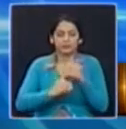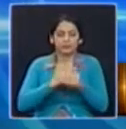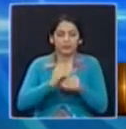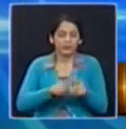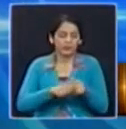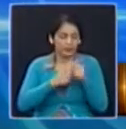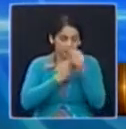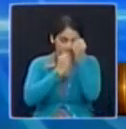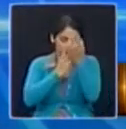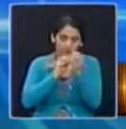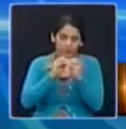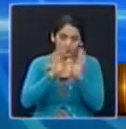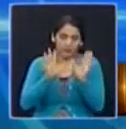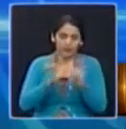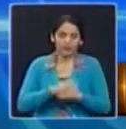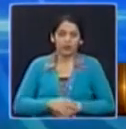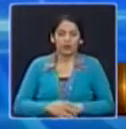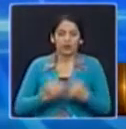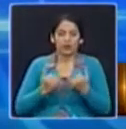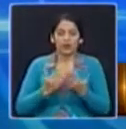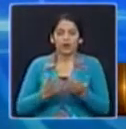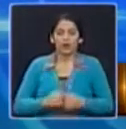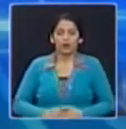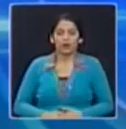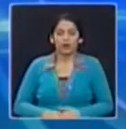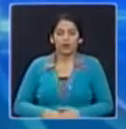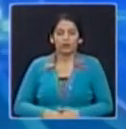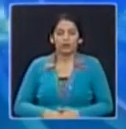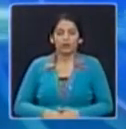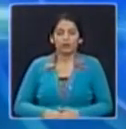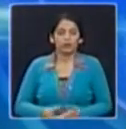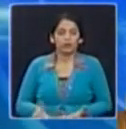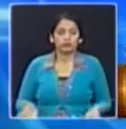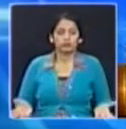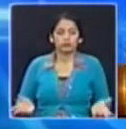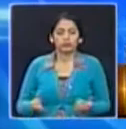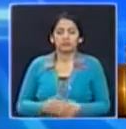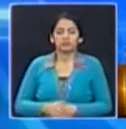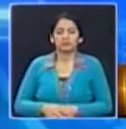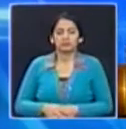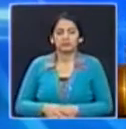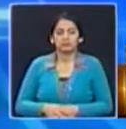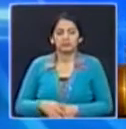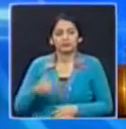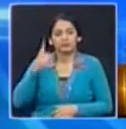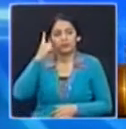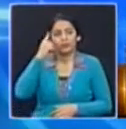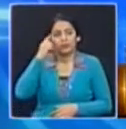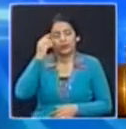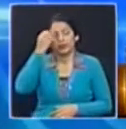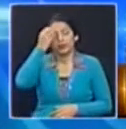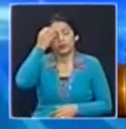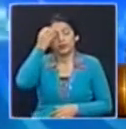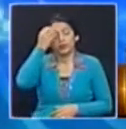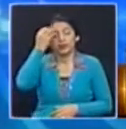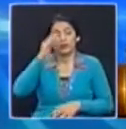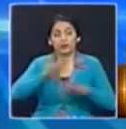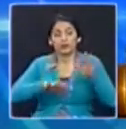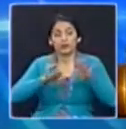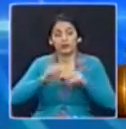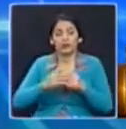Por lo tanto, o sea, yo creo que aquí más que temas internos, temas de